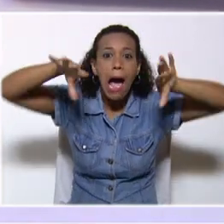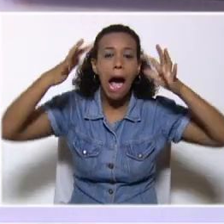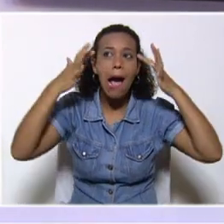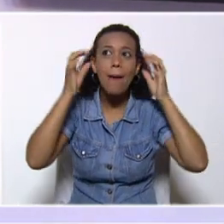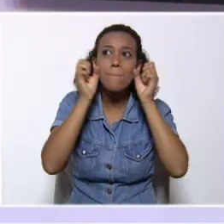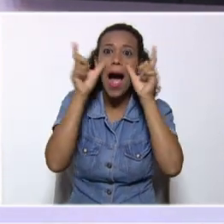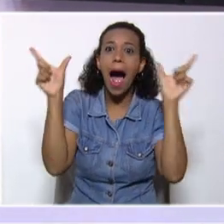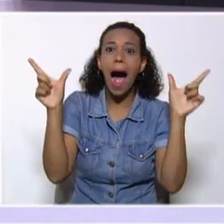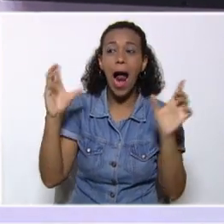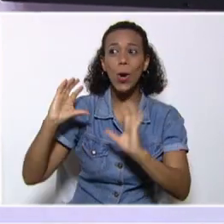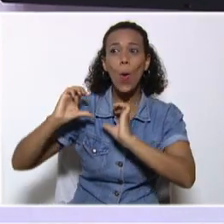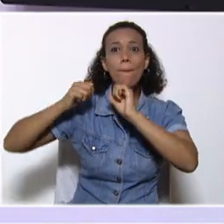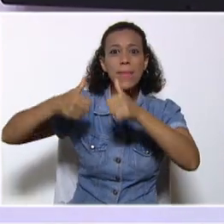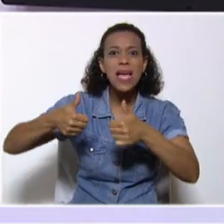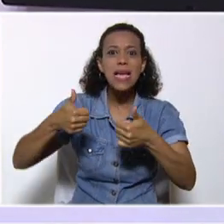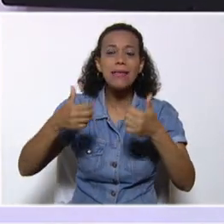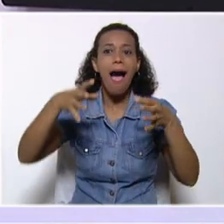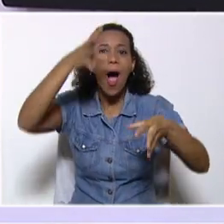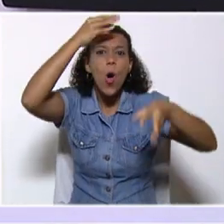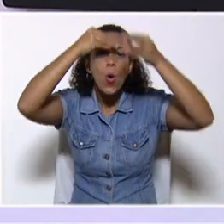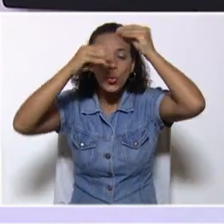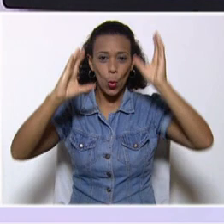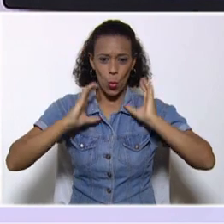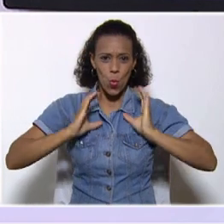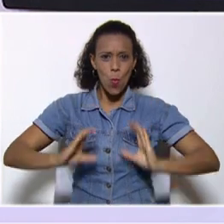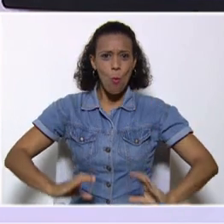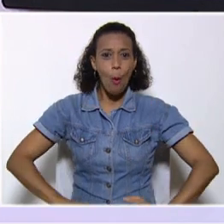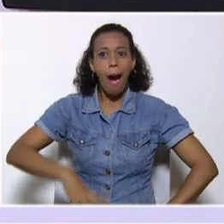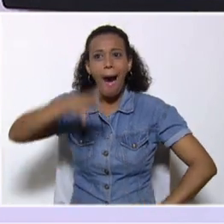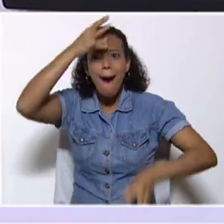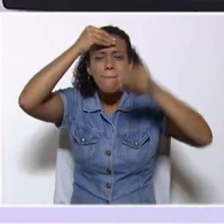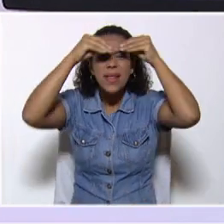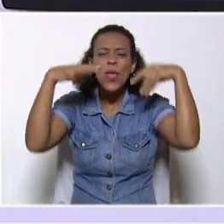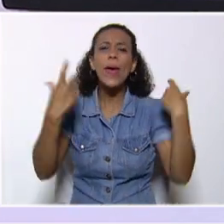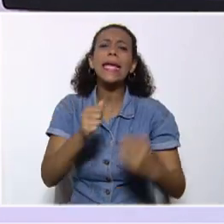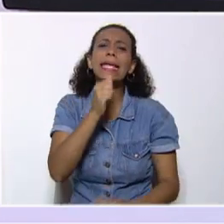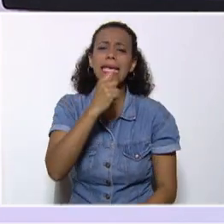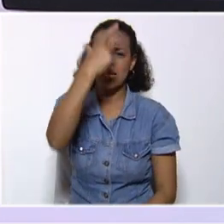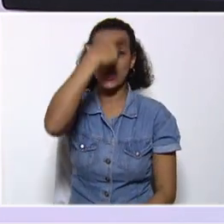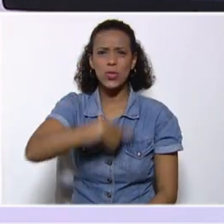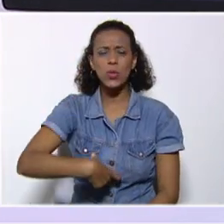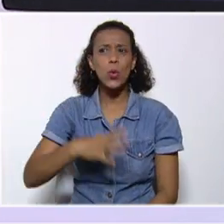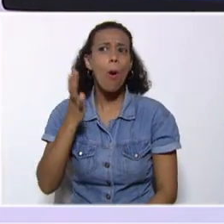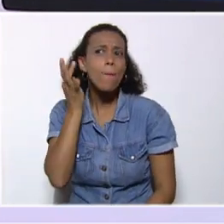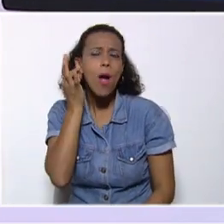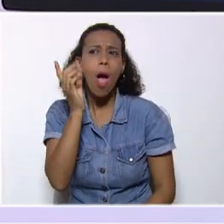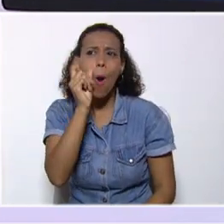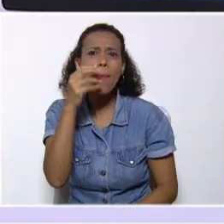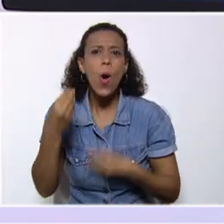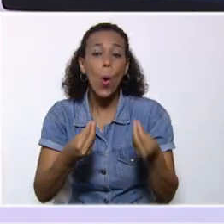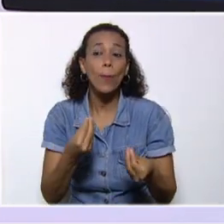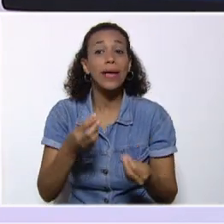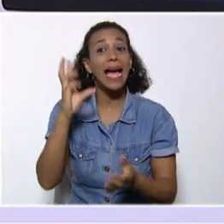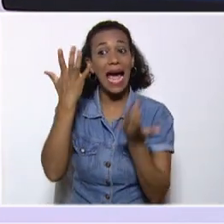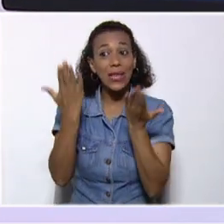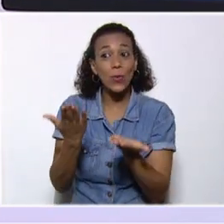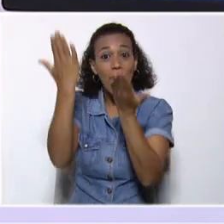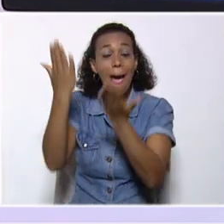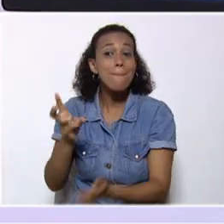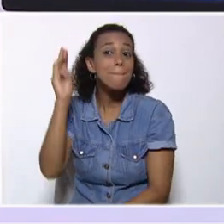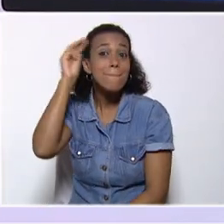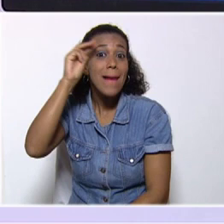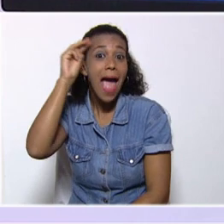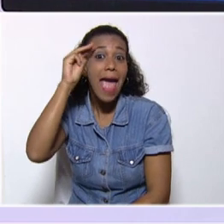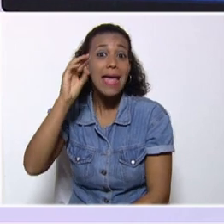desde las efemérides, pero también desde conocer sus cuerpos y aprender a cuidarlos. Por eso, el día de hoy, la maestra Blamari